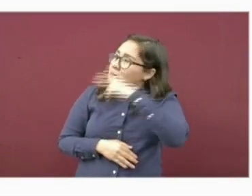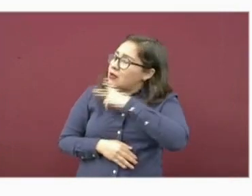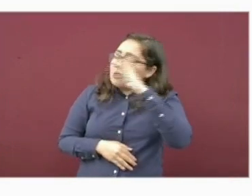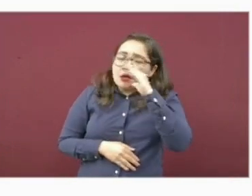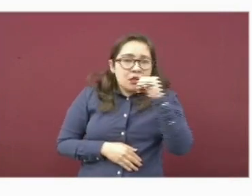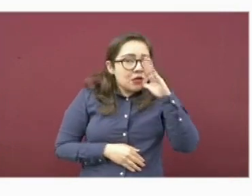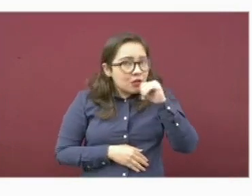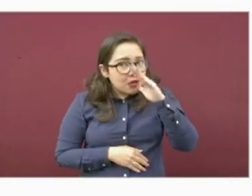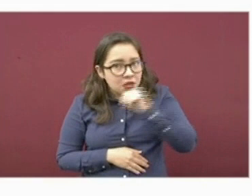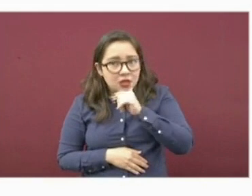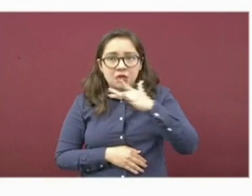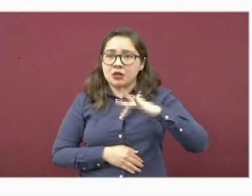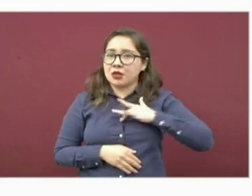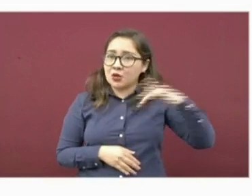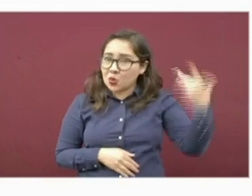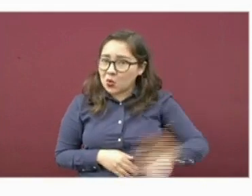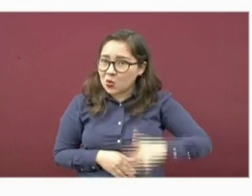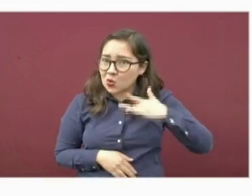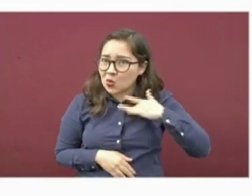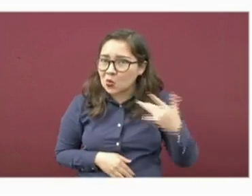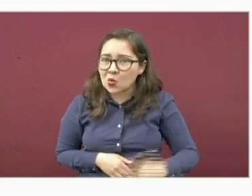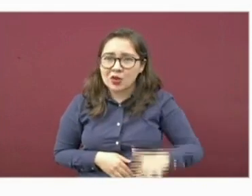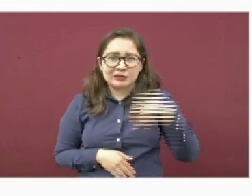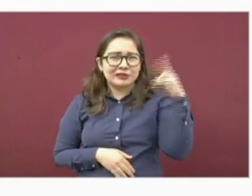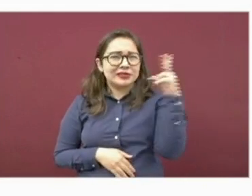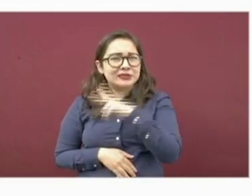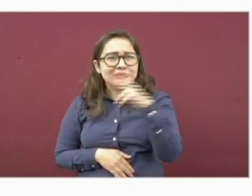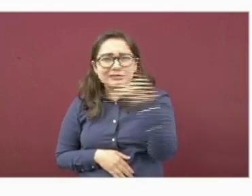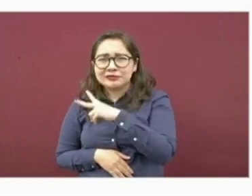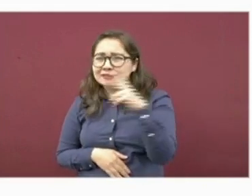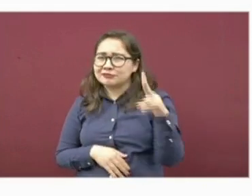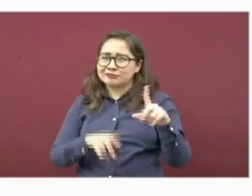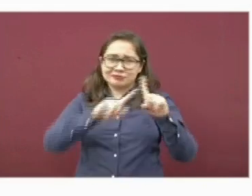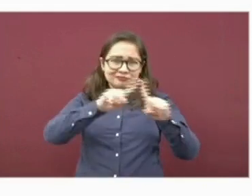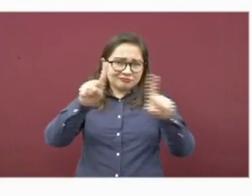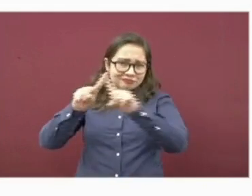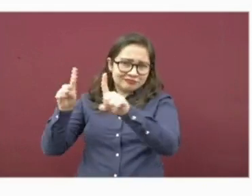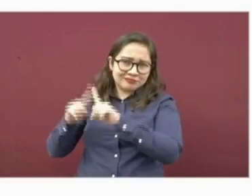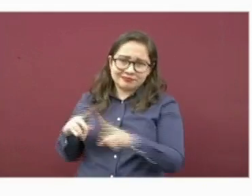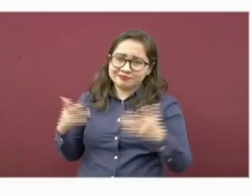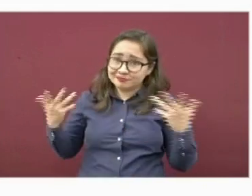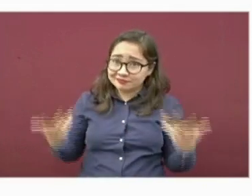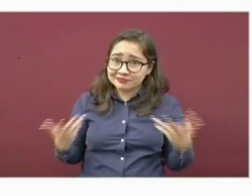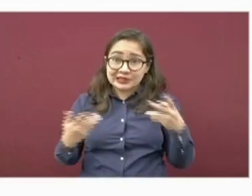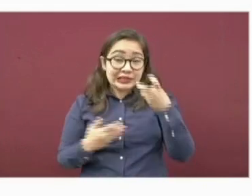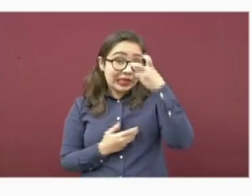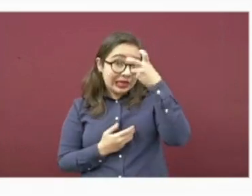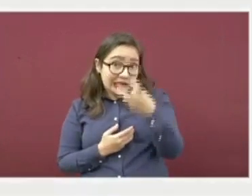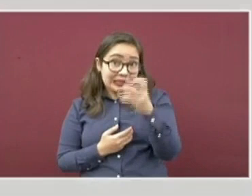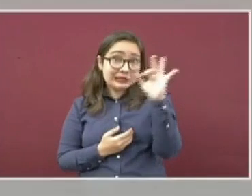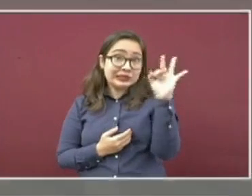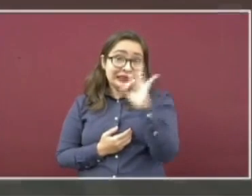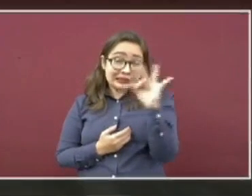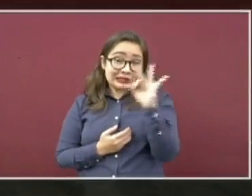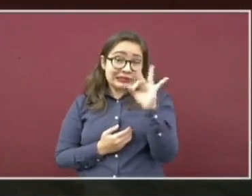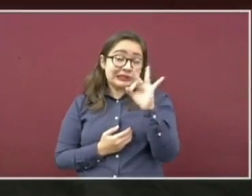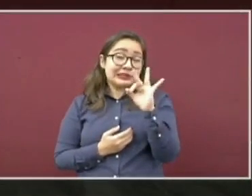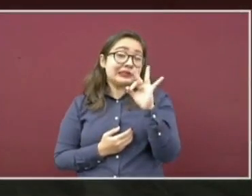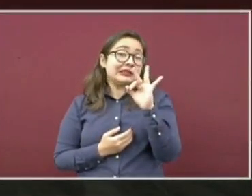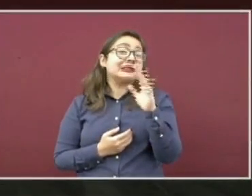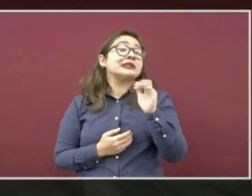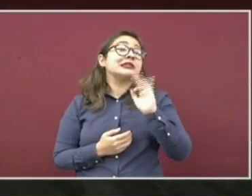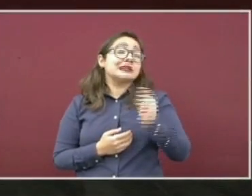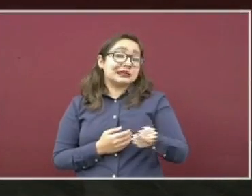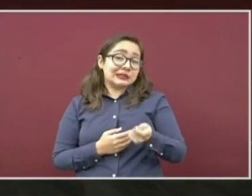respirar, dolor de pecho o respiración rápida, entre otros, mismos que indican que su padecimiento se